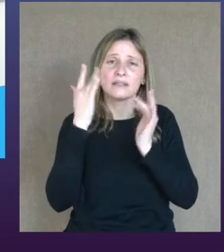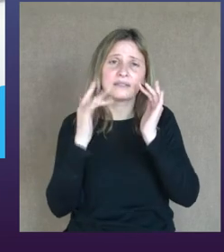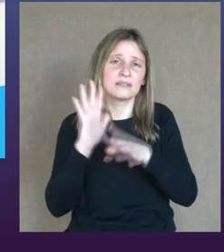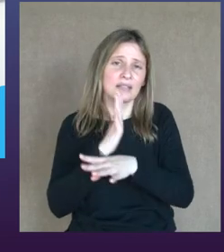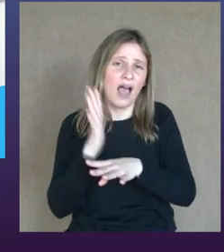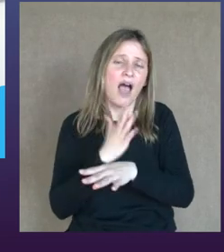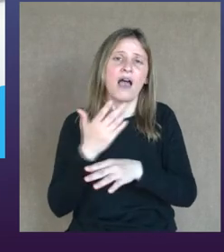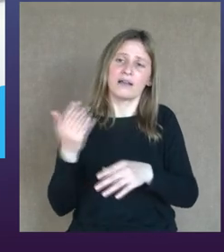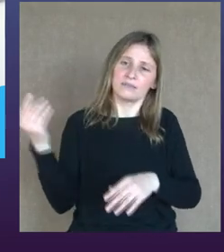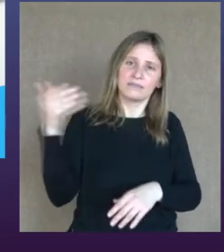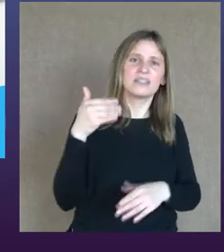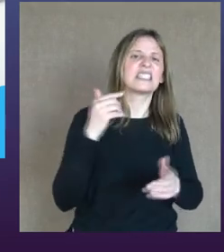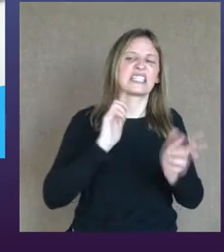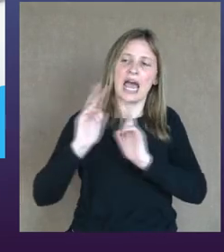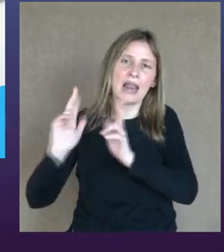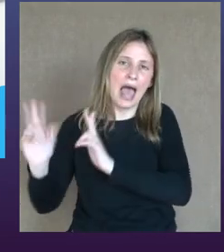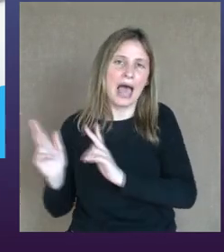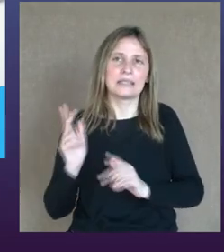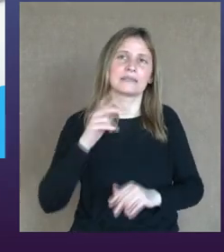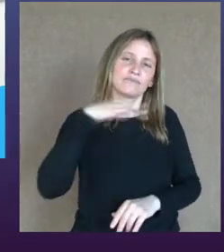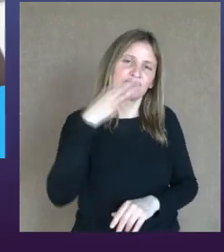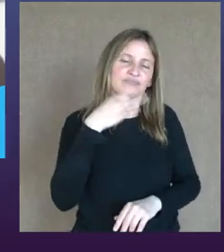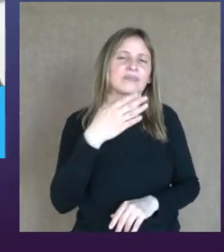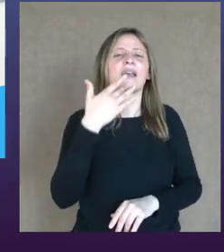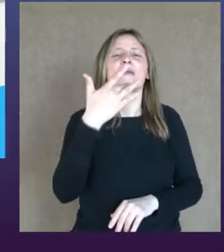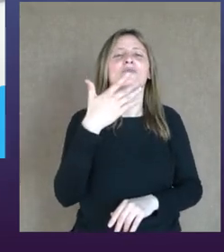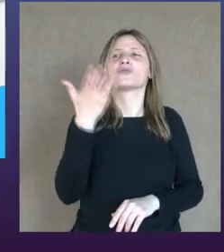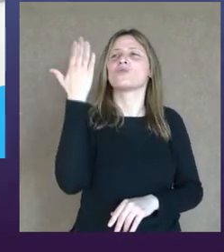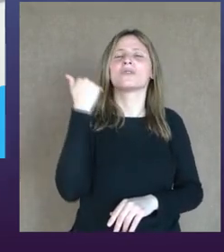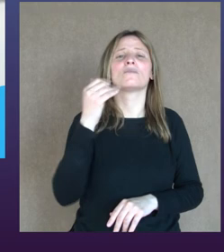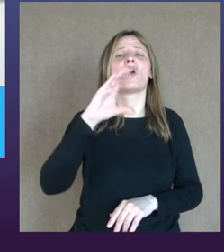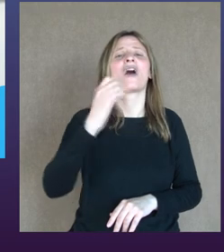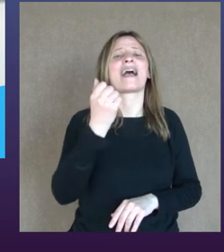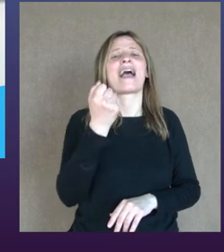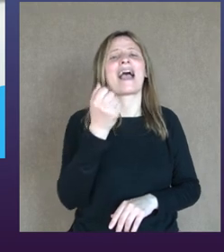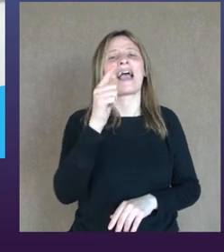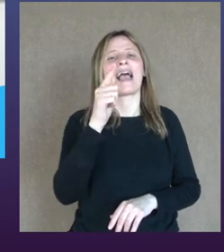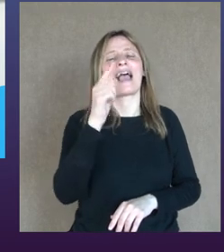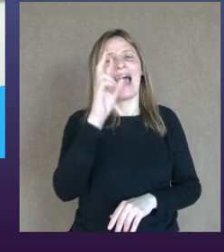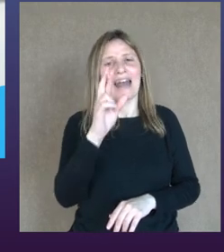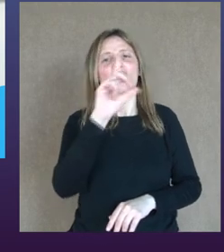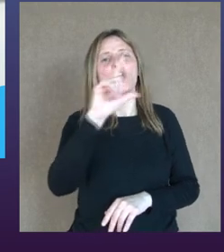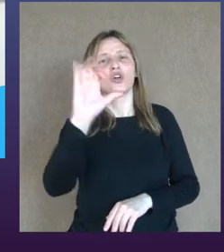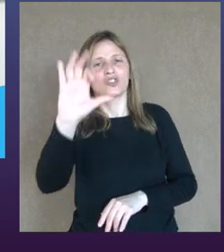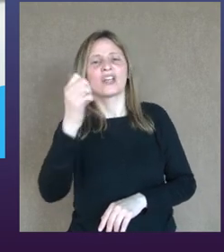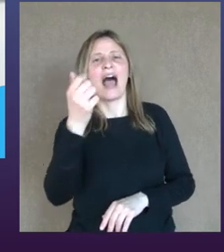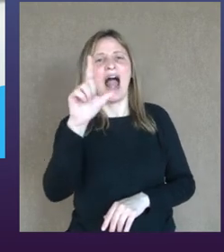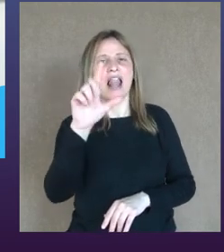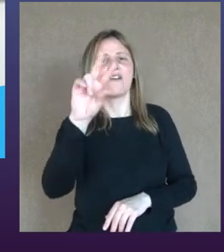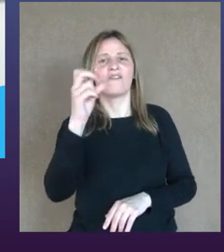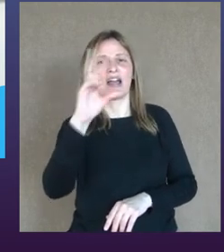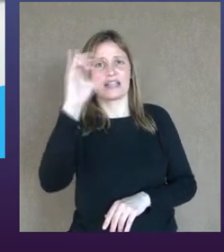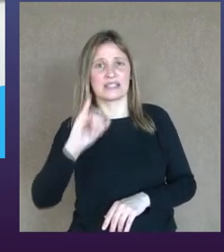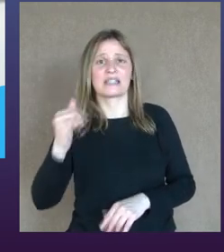dieran charlas. Y es hermoso, porque, por ejemplo, la última nos la dio Carlos Álvarez, que es una maravilla de cantante español.